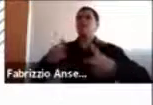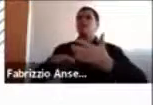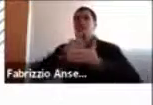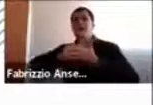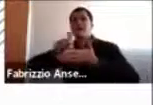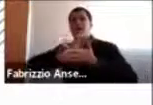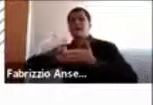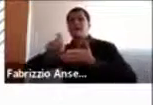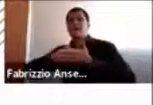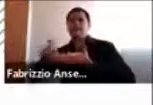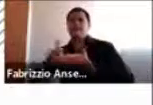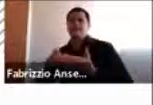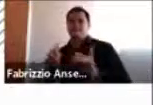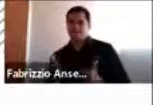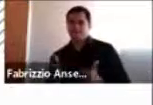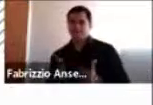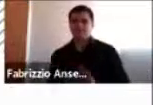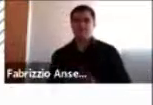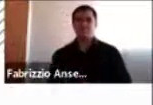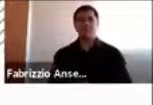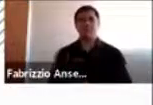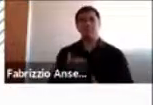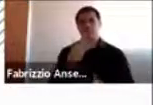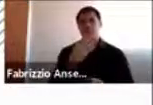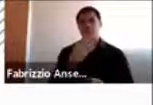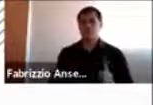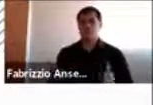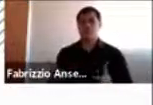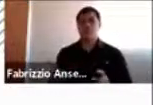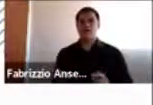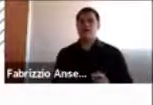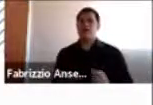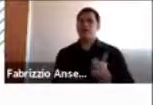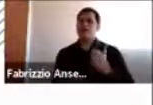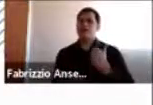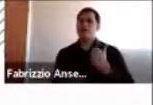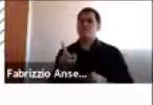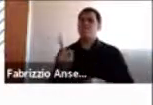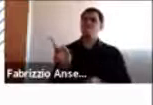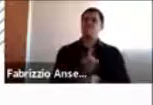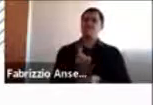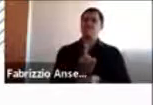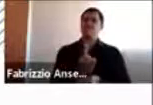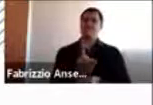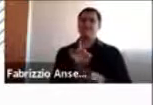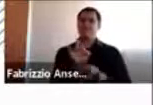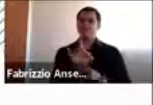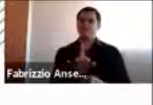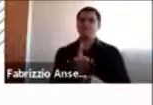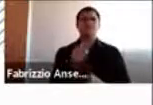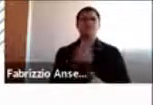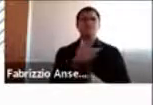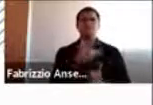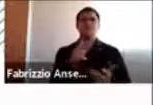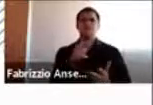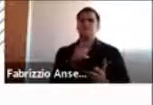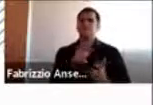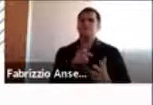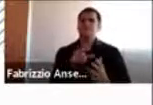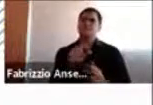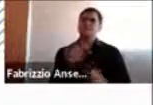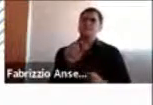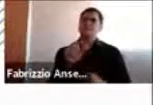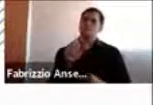Otra variable que también se ha encontrado que es muy buena es la velocidad de denominación. Este eventualmente quizá es un lector menos